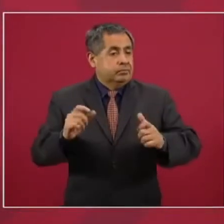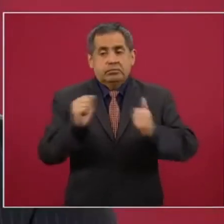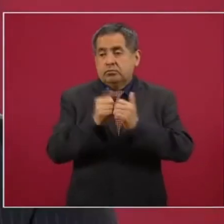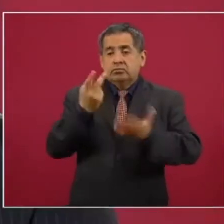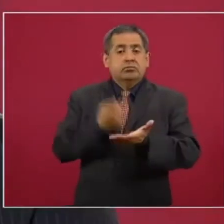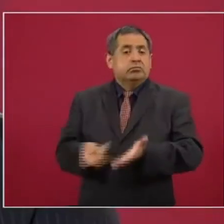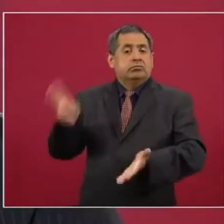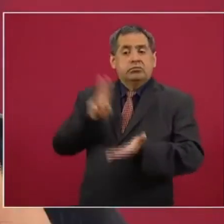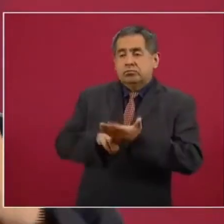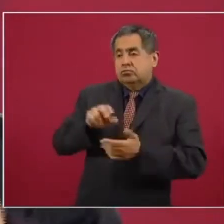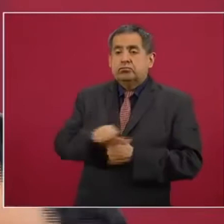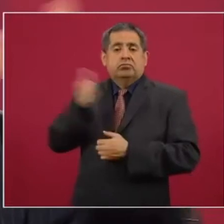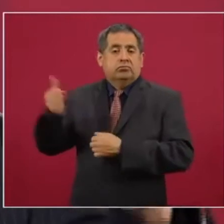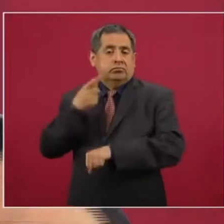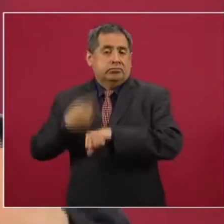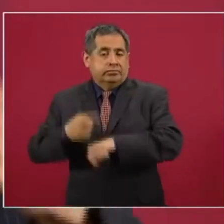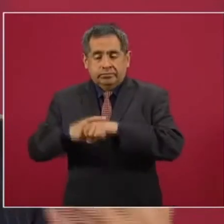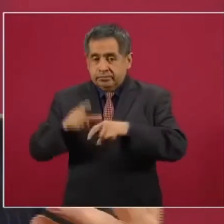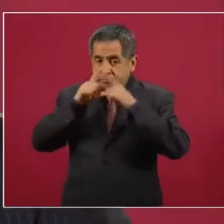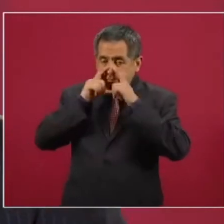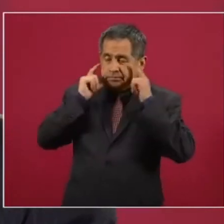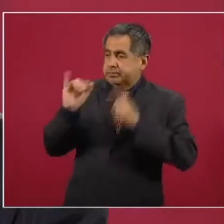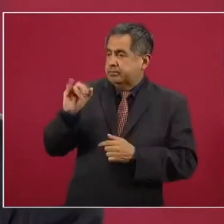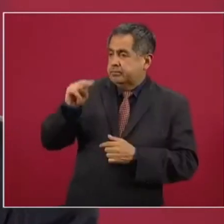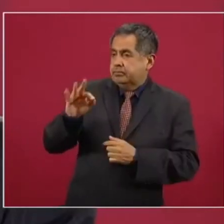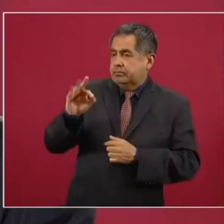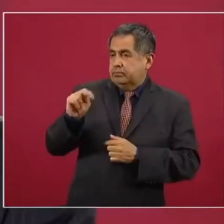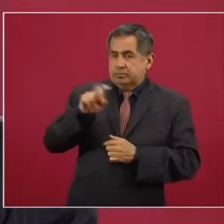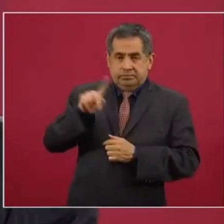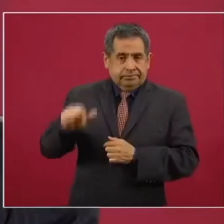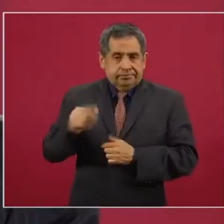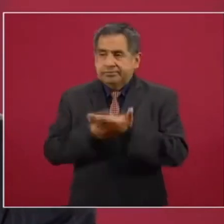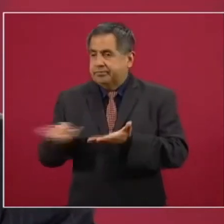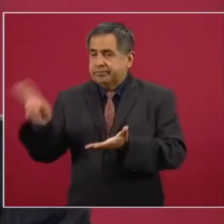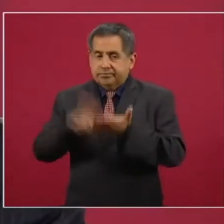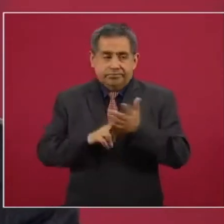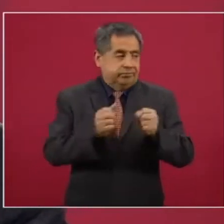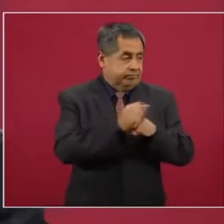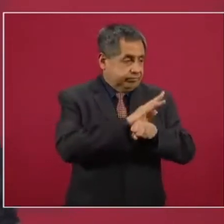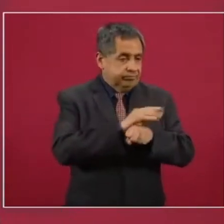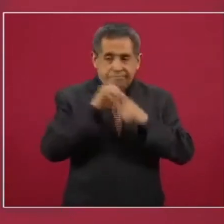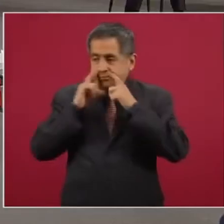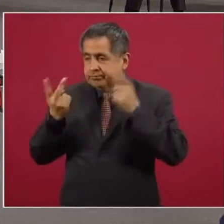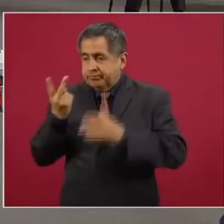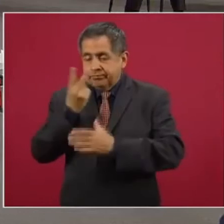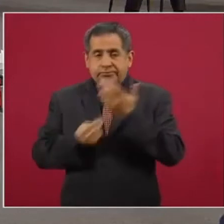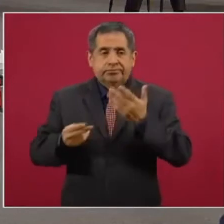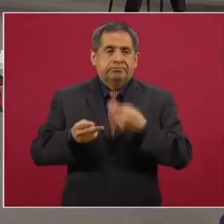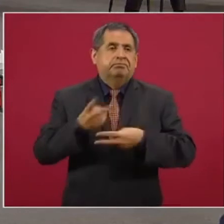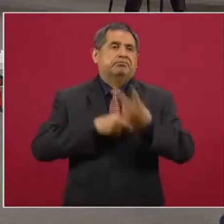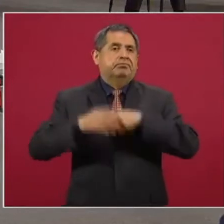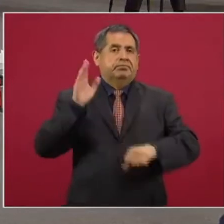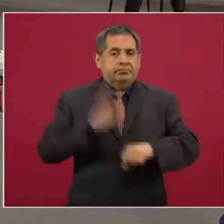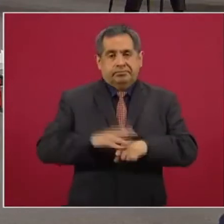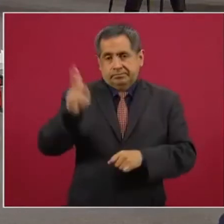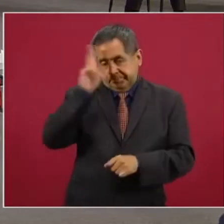la temporada de influenza tengamos un cambio en la intensidad epidémica de COVID-19. Haremos énfasis, lo hemos dicho,